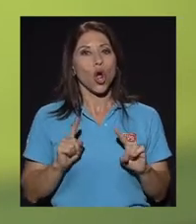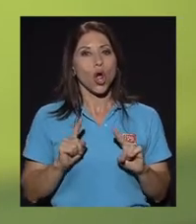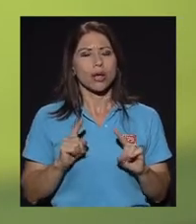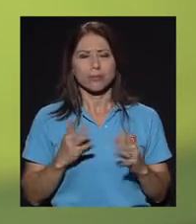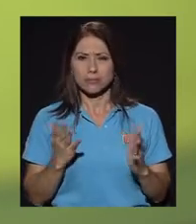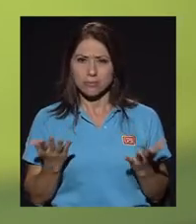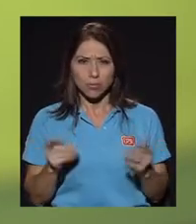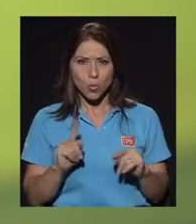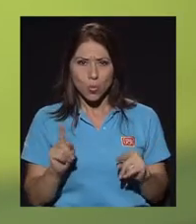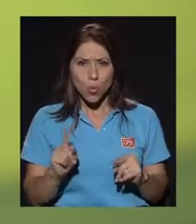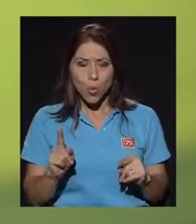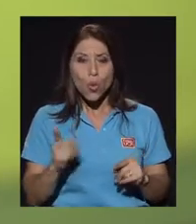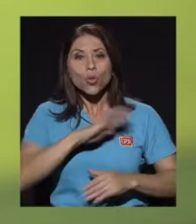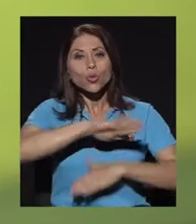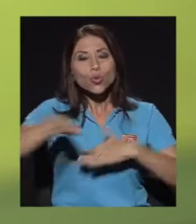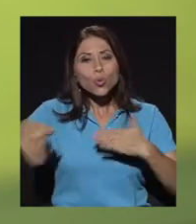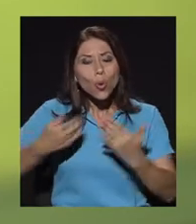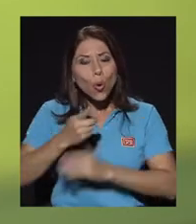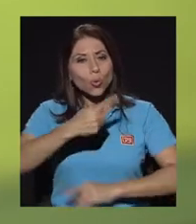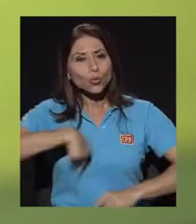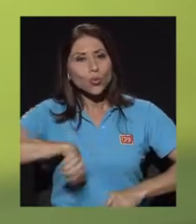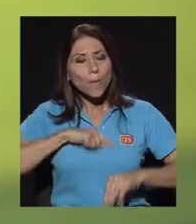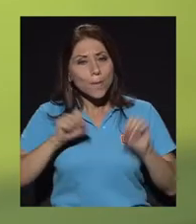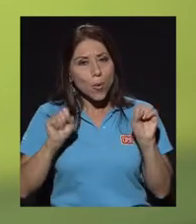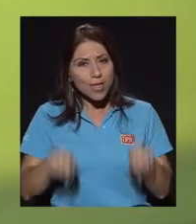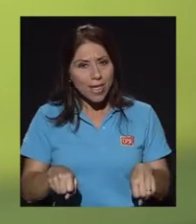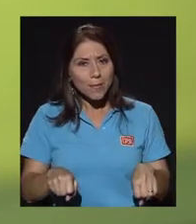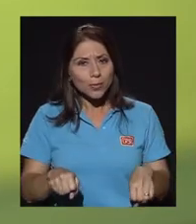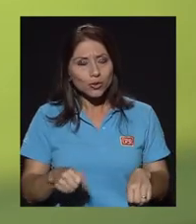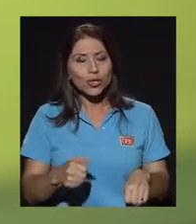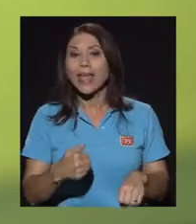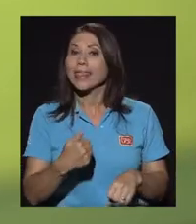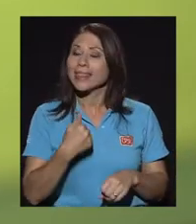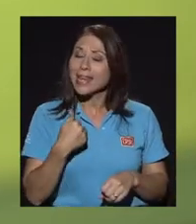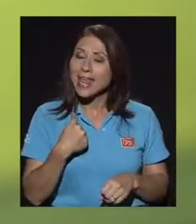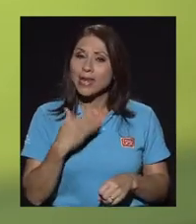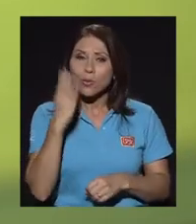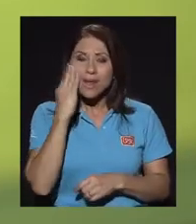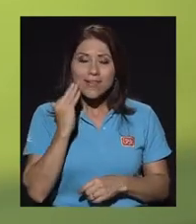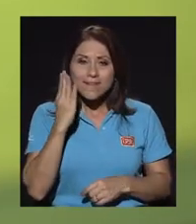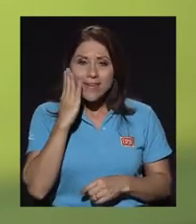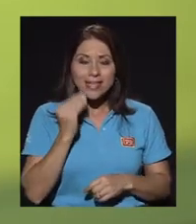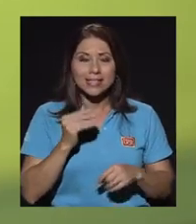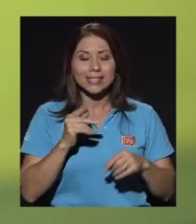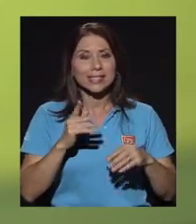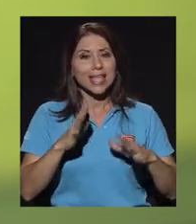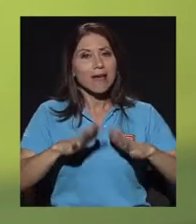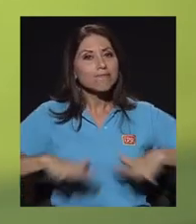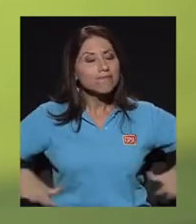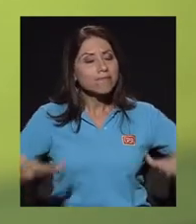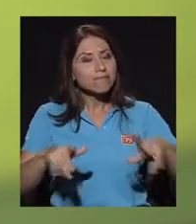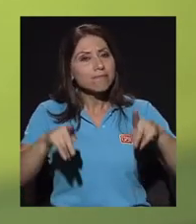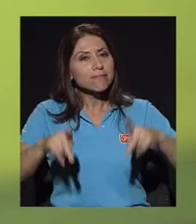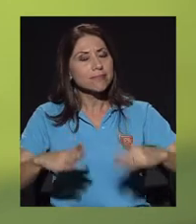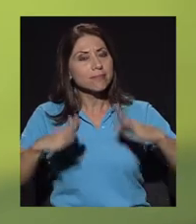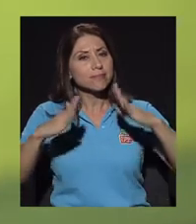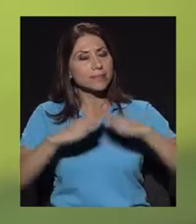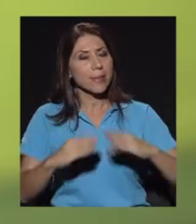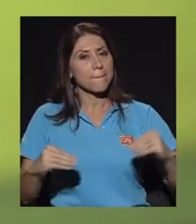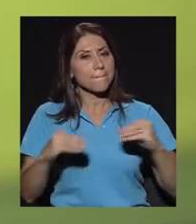¿Verdad? Ok, entonces, todos podemos tener una vivencia ciudadana